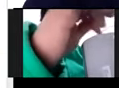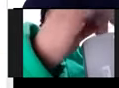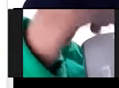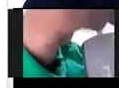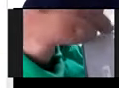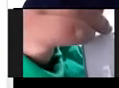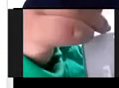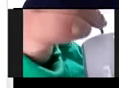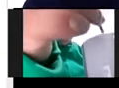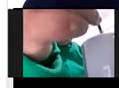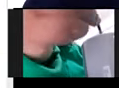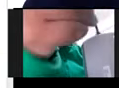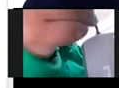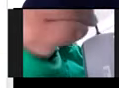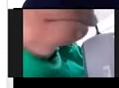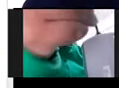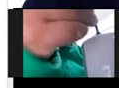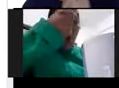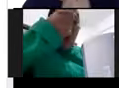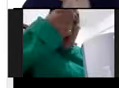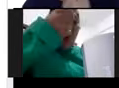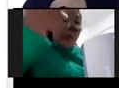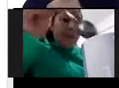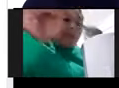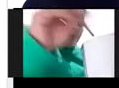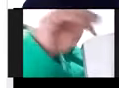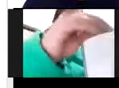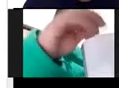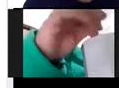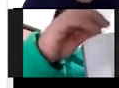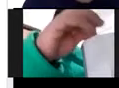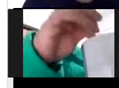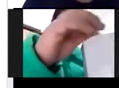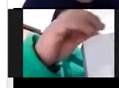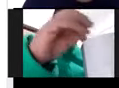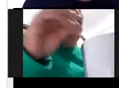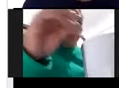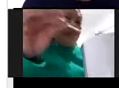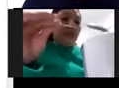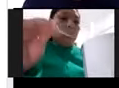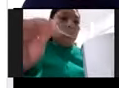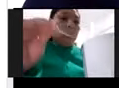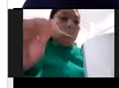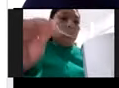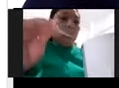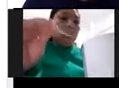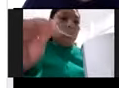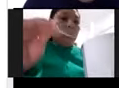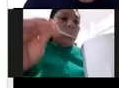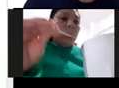específico aplicable, no está muy claro, entonces se recurre a los principios generales. Y también tiene una